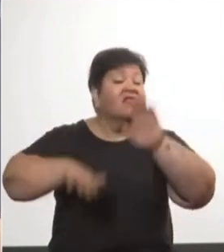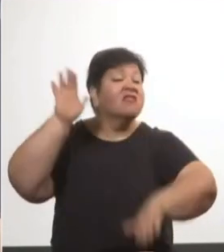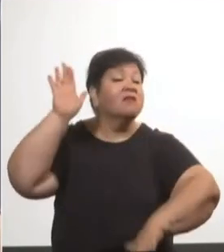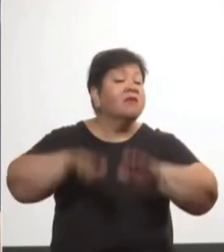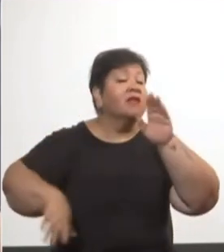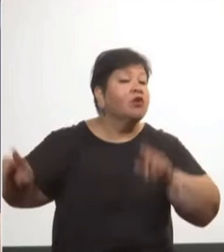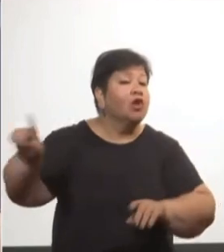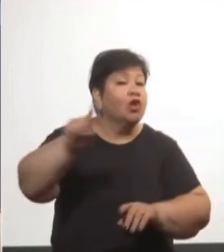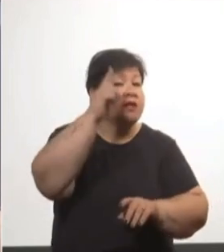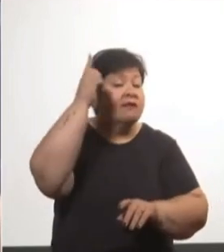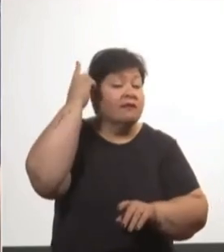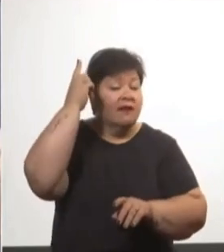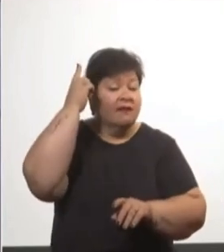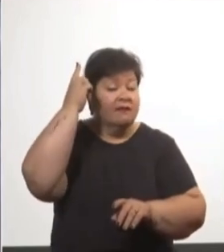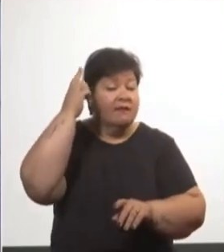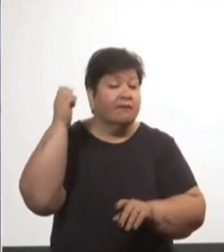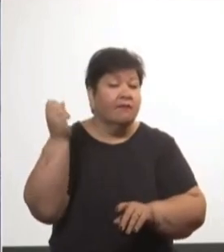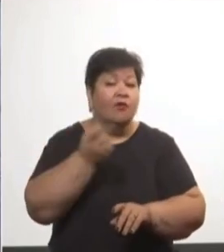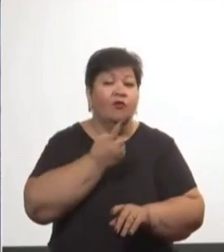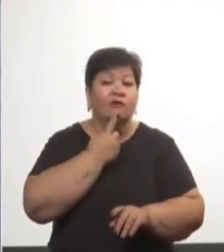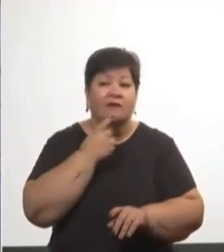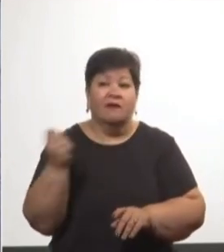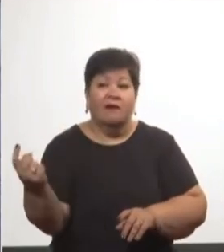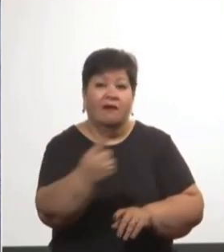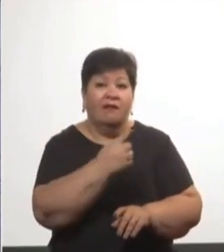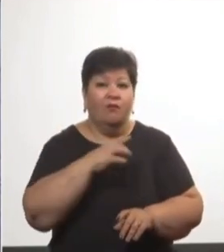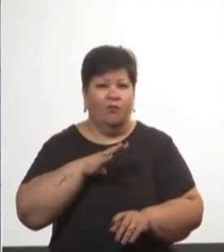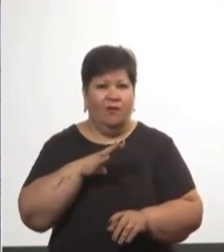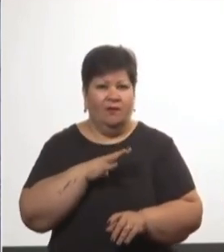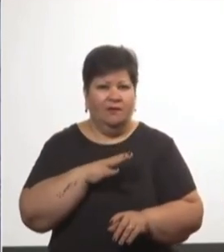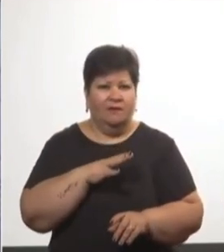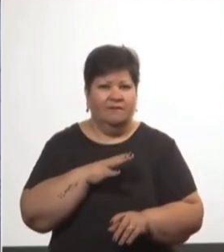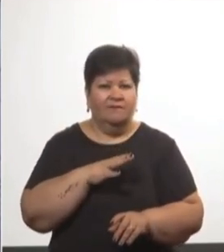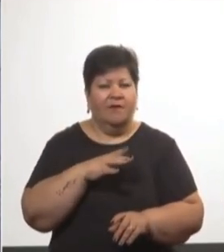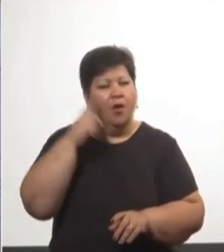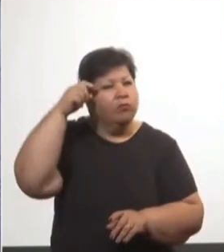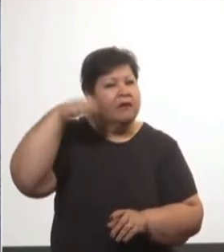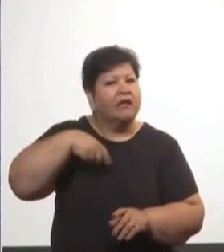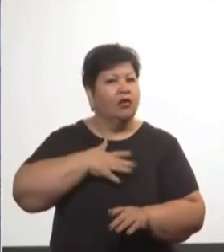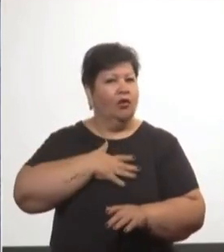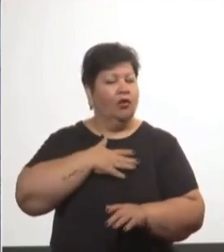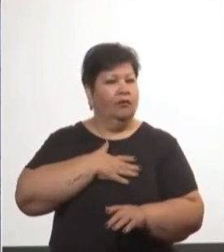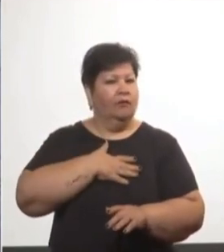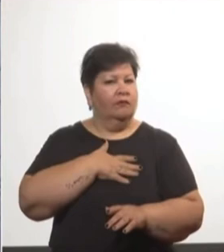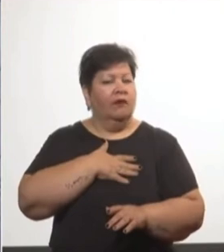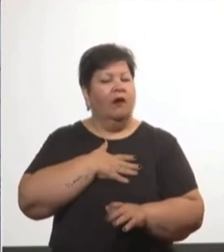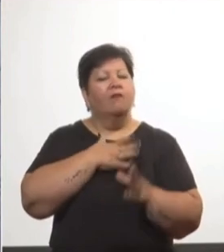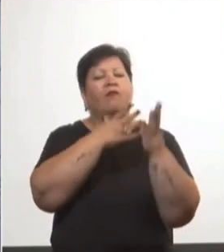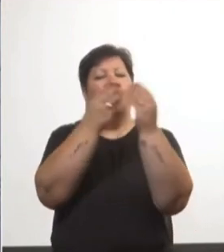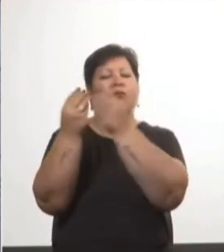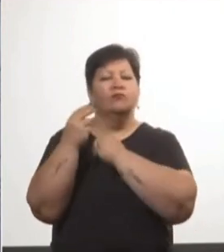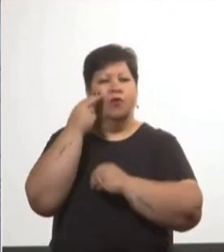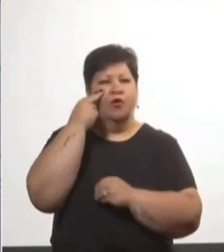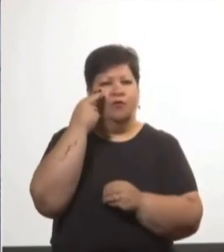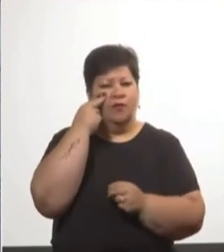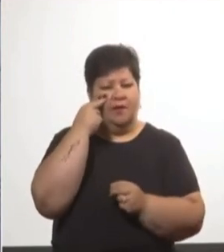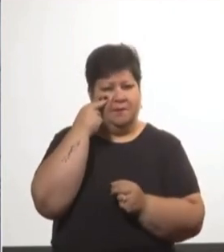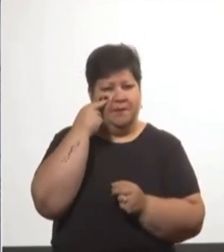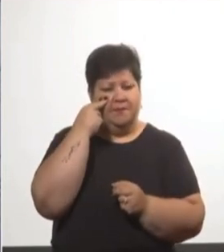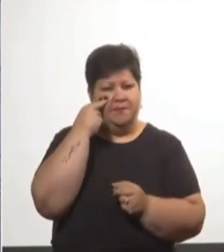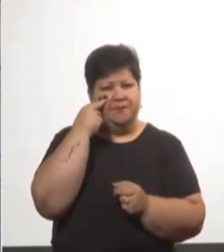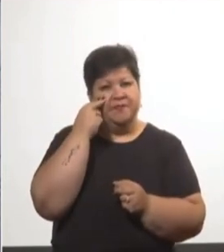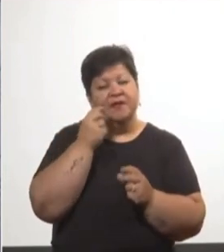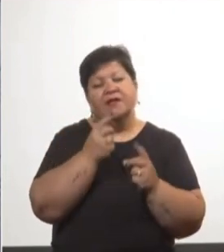que tenga cada uno. En mi opinión, existen múltiples problemas que